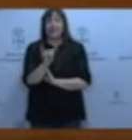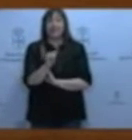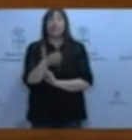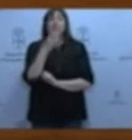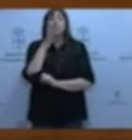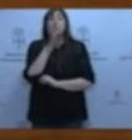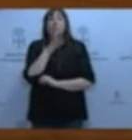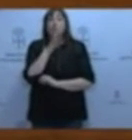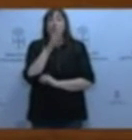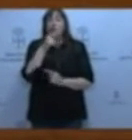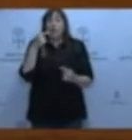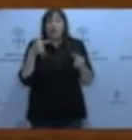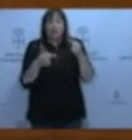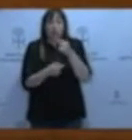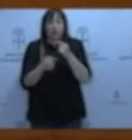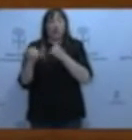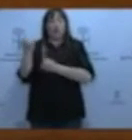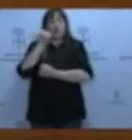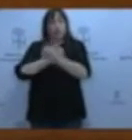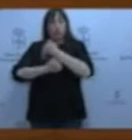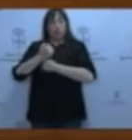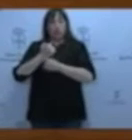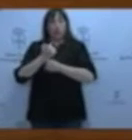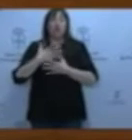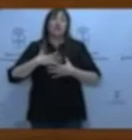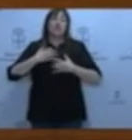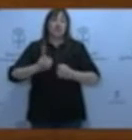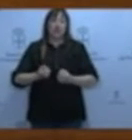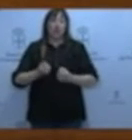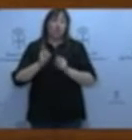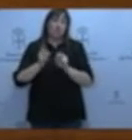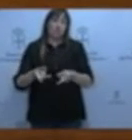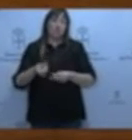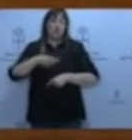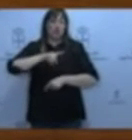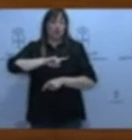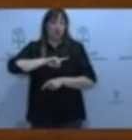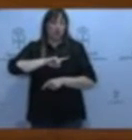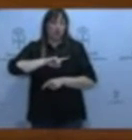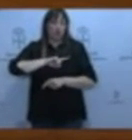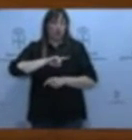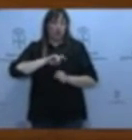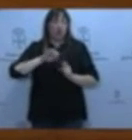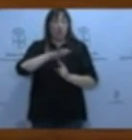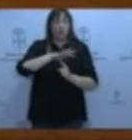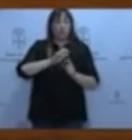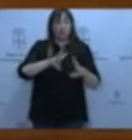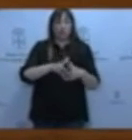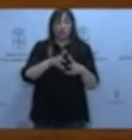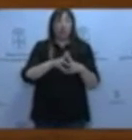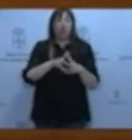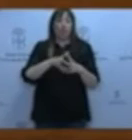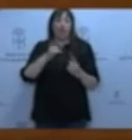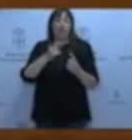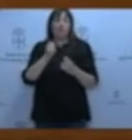Porque las desigualdades económicas empeoran la salud. La desigualdad social mata. Es curioso que hay